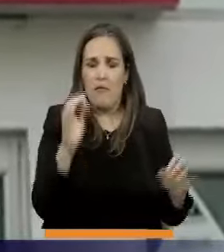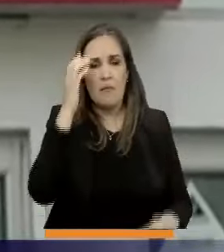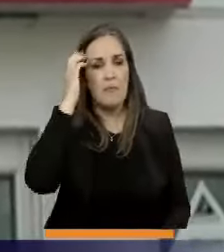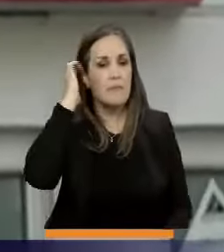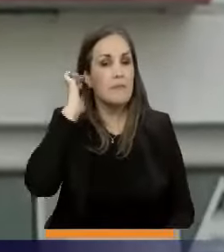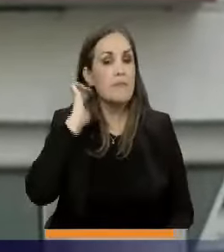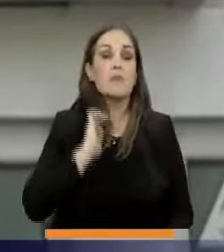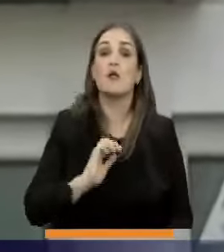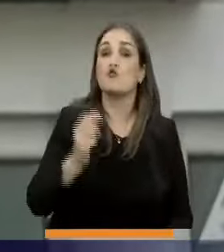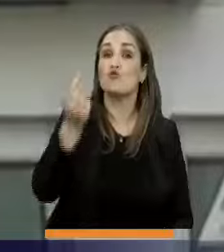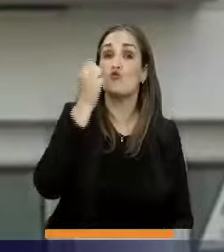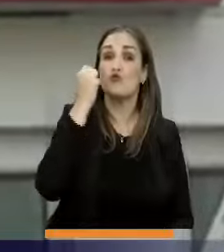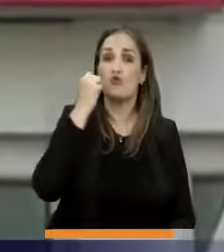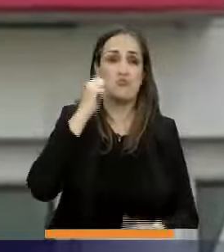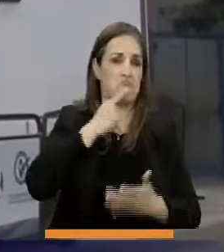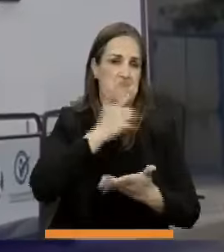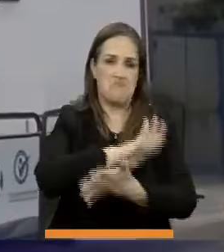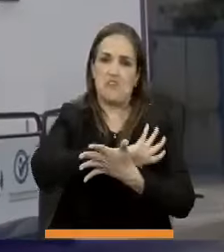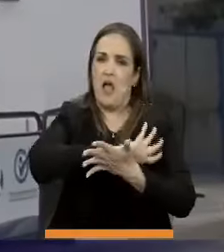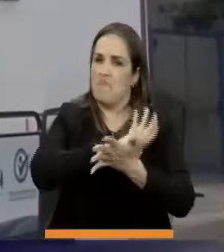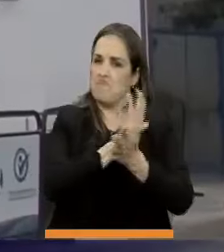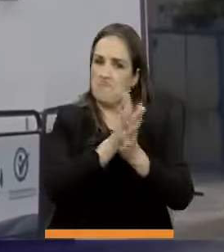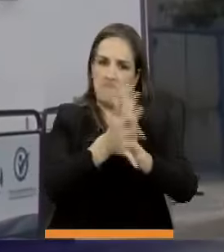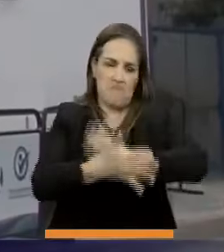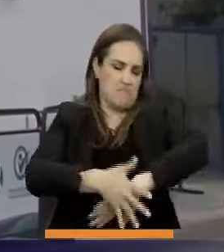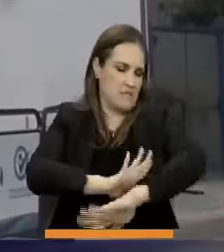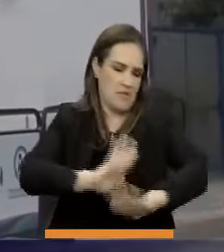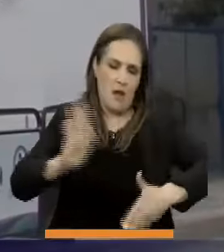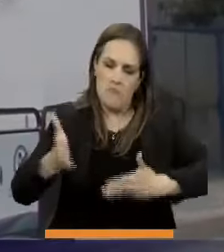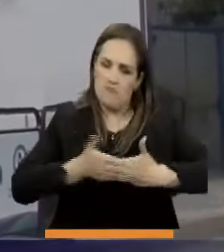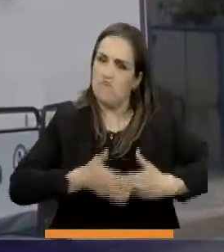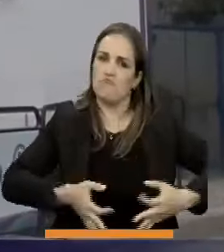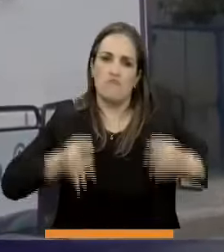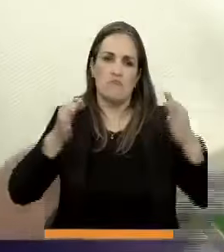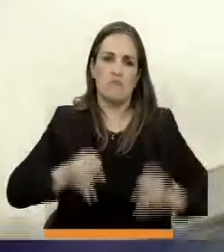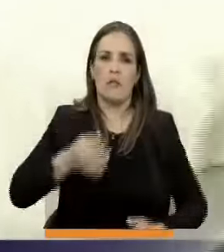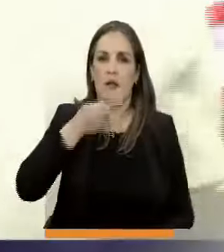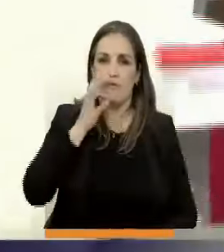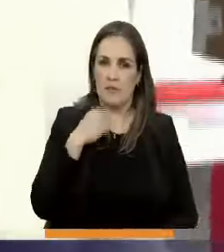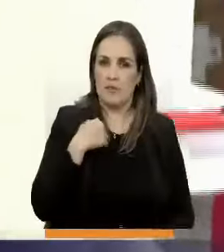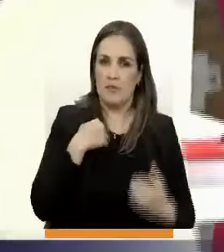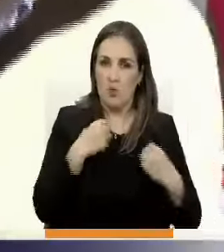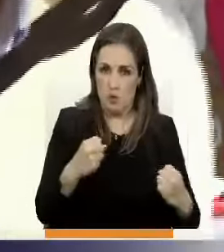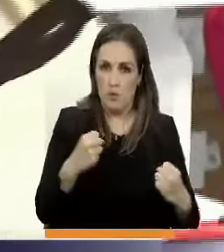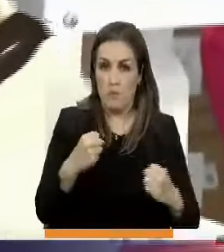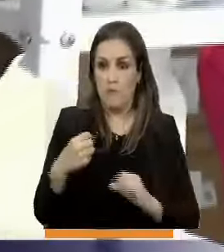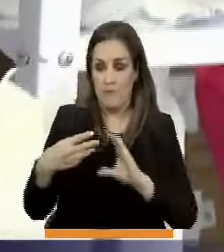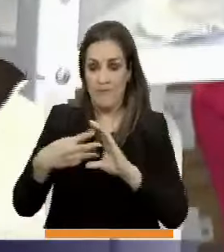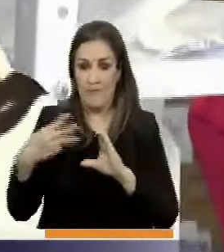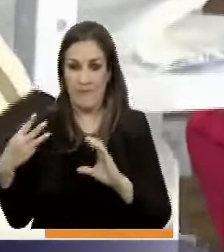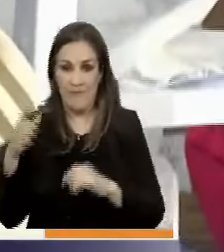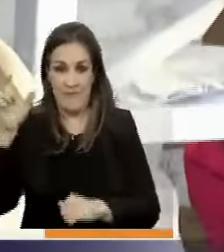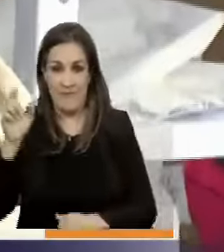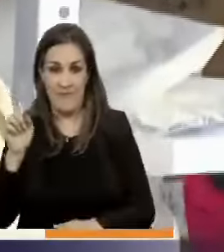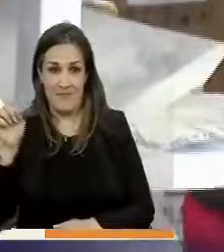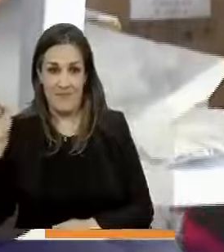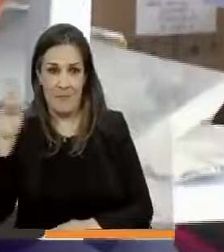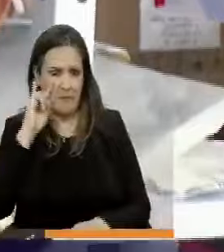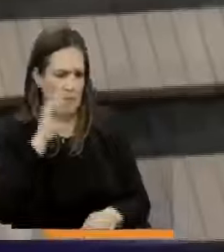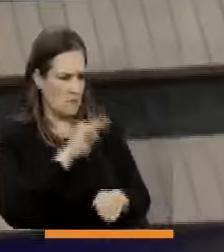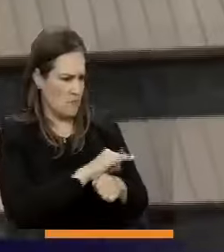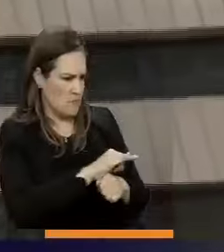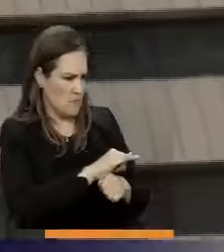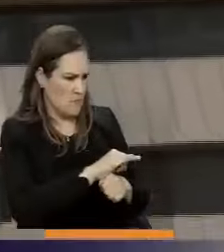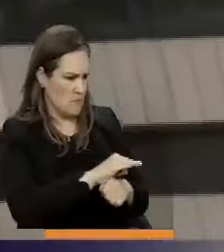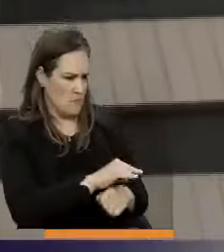Después del reciente anuncio de la culminación del proceso liquidatorio de la EPS Café Salud, el superintendente de salud interpuso una denuncia